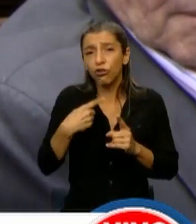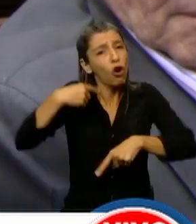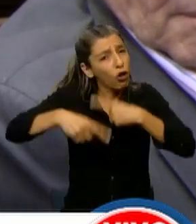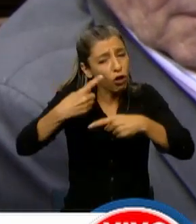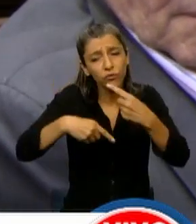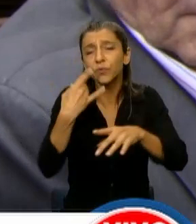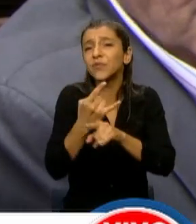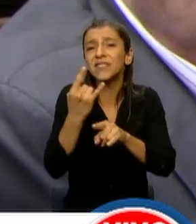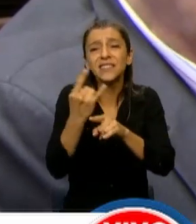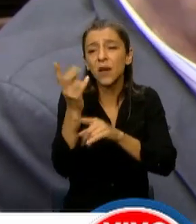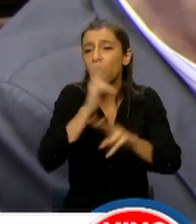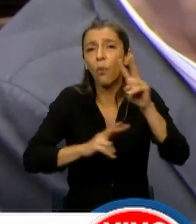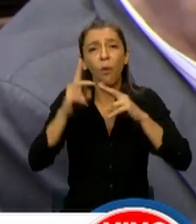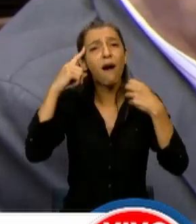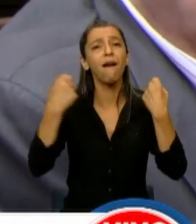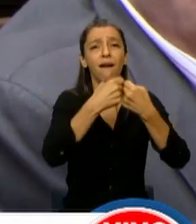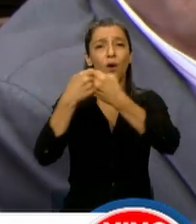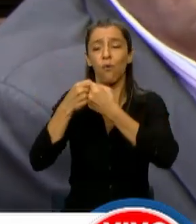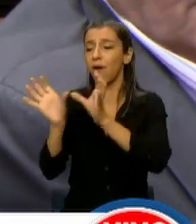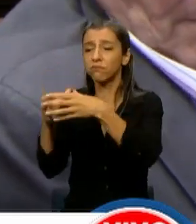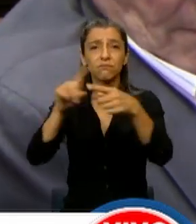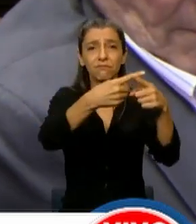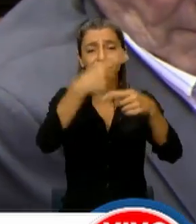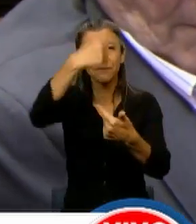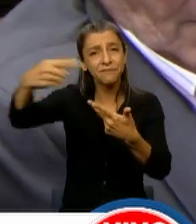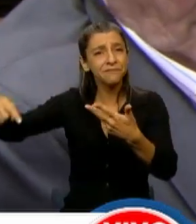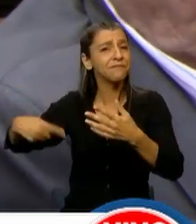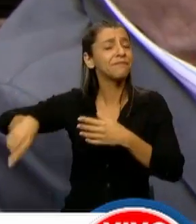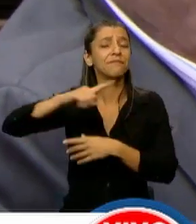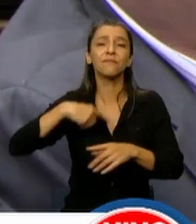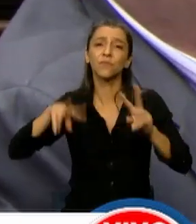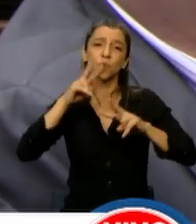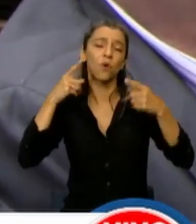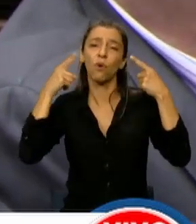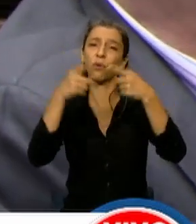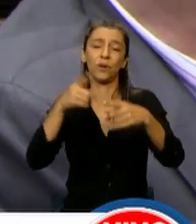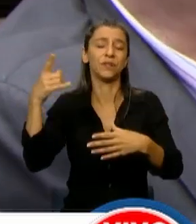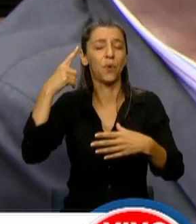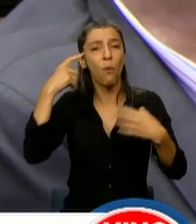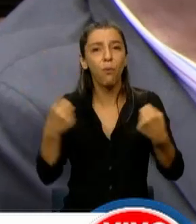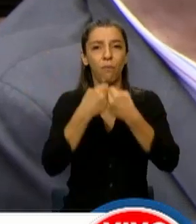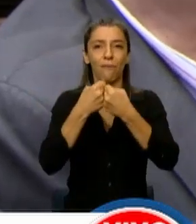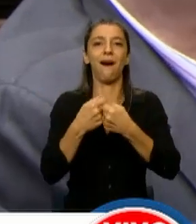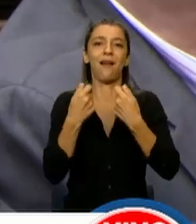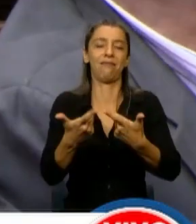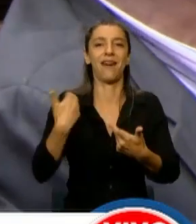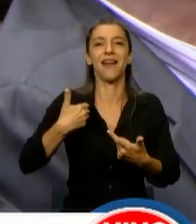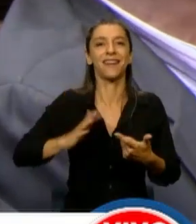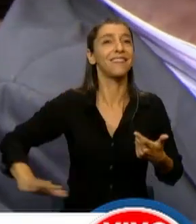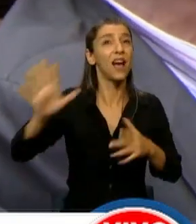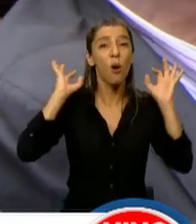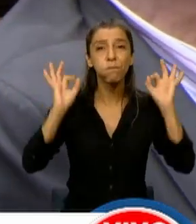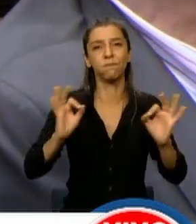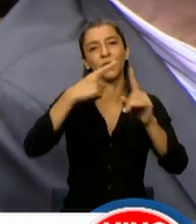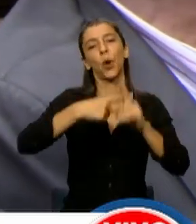de alcanzar acuerdos con todas las fuerzas políticas para que la Argentina tenga su ley de presupuesto, para que los